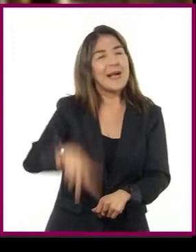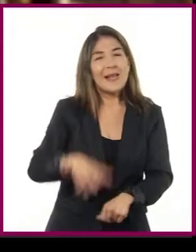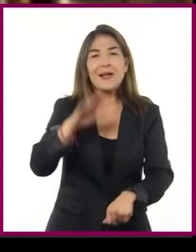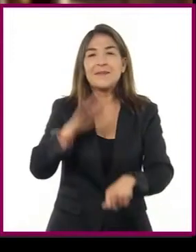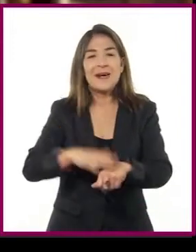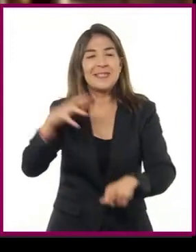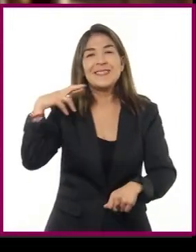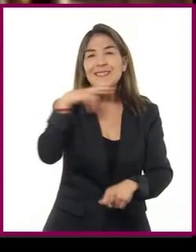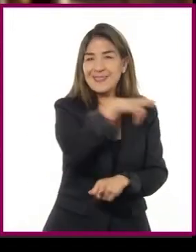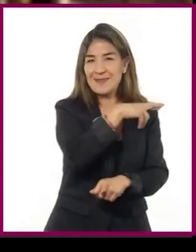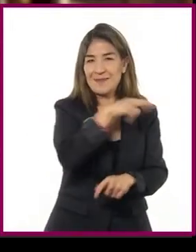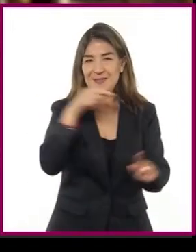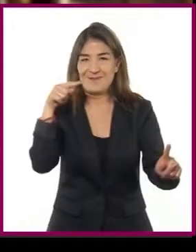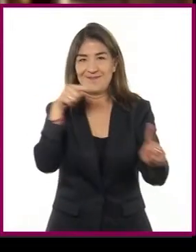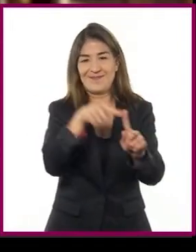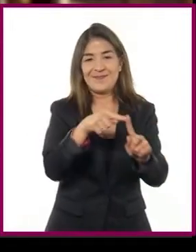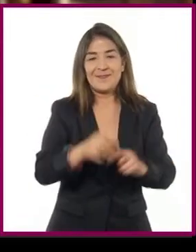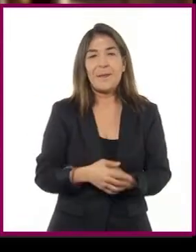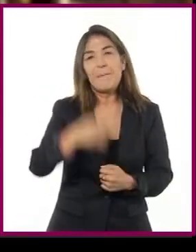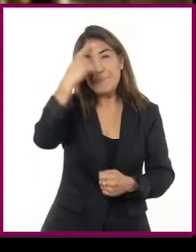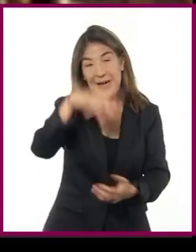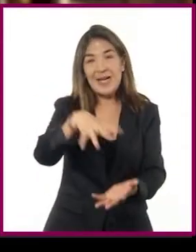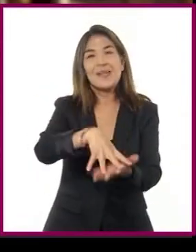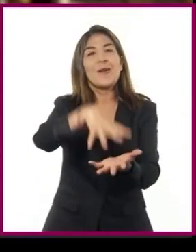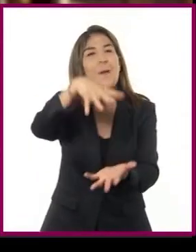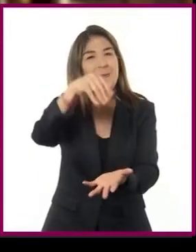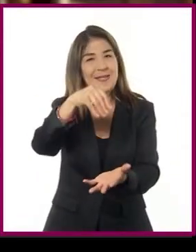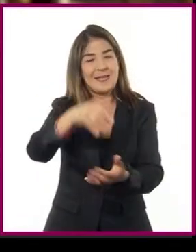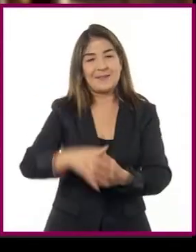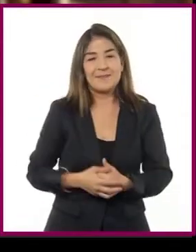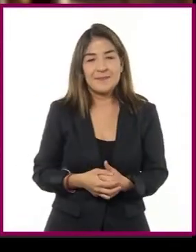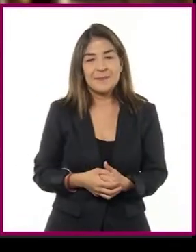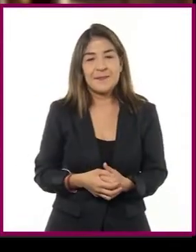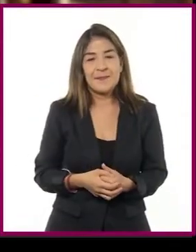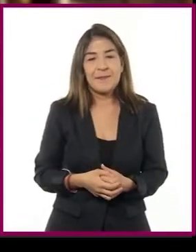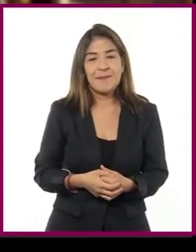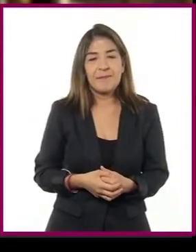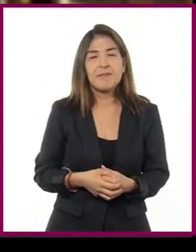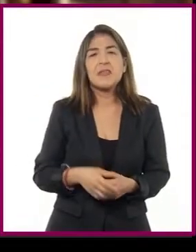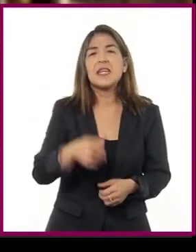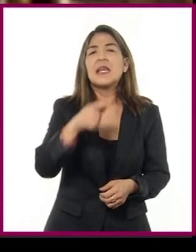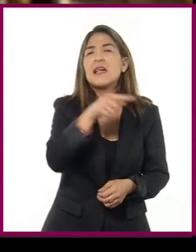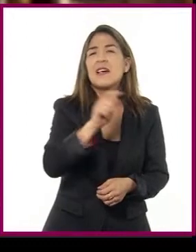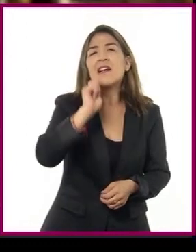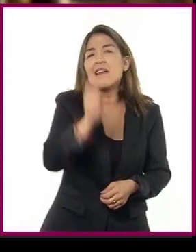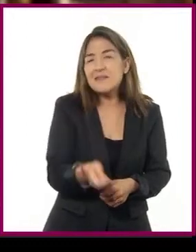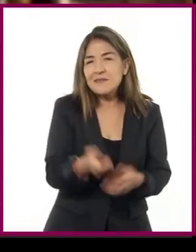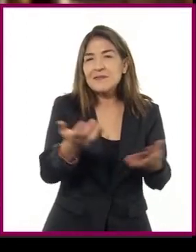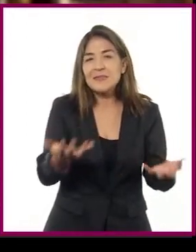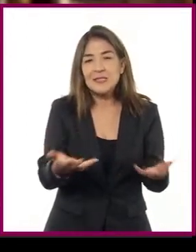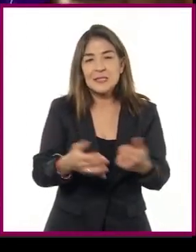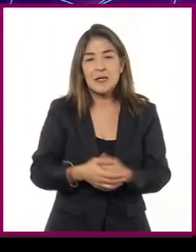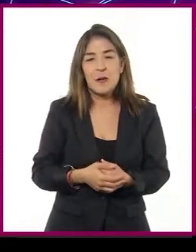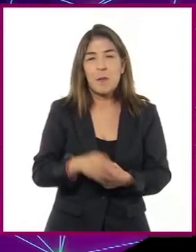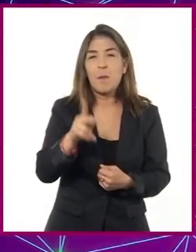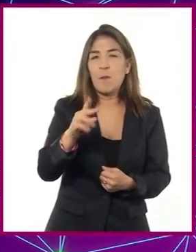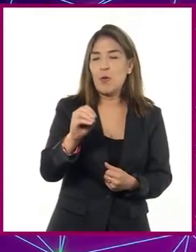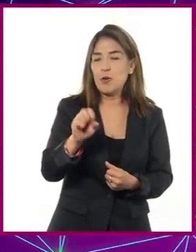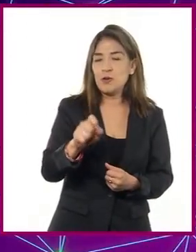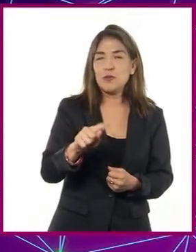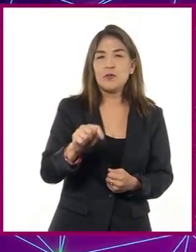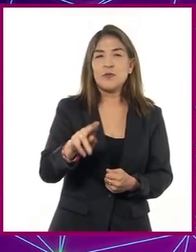inmediatas específicas para la geometría, lo que se conoce como